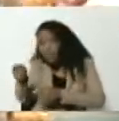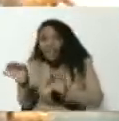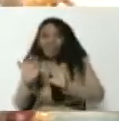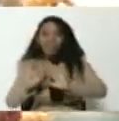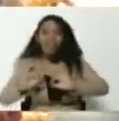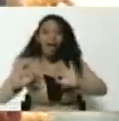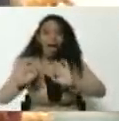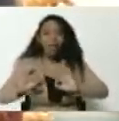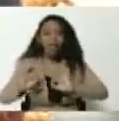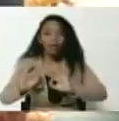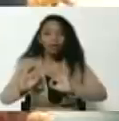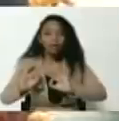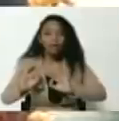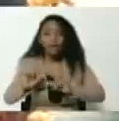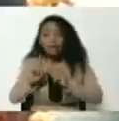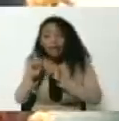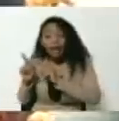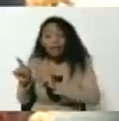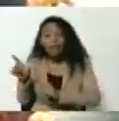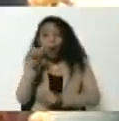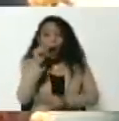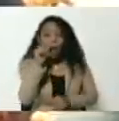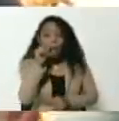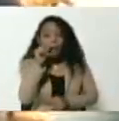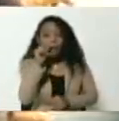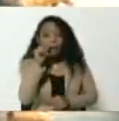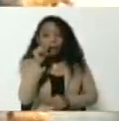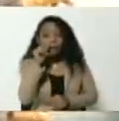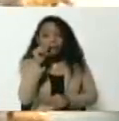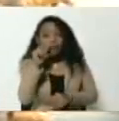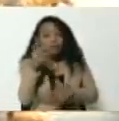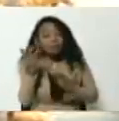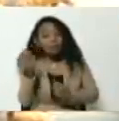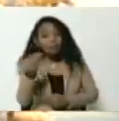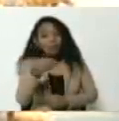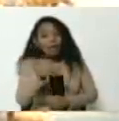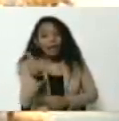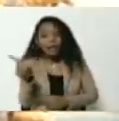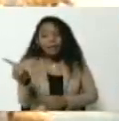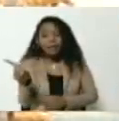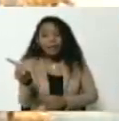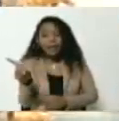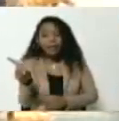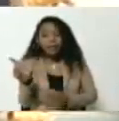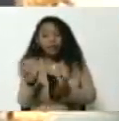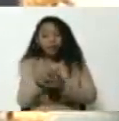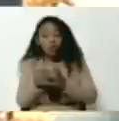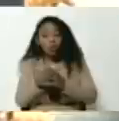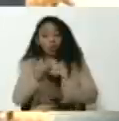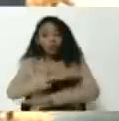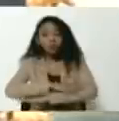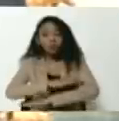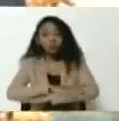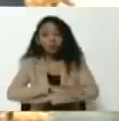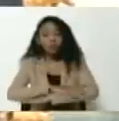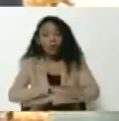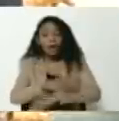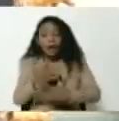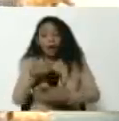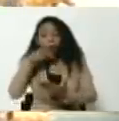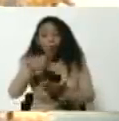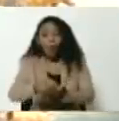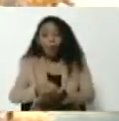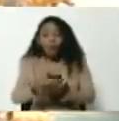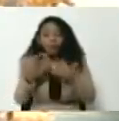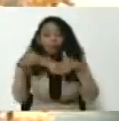absolutamente nada de ese señor. Y que además este bufete actúa, no sé si ustedes lo saben, en nombre de